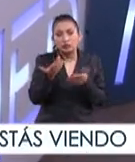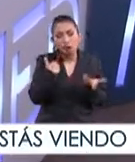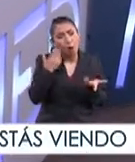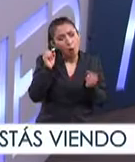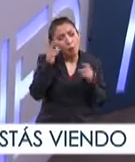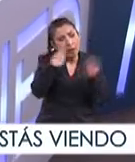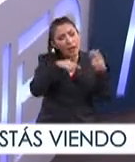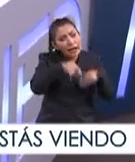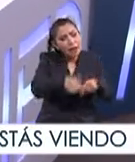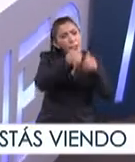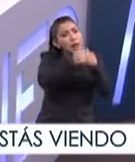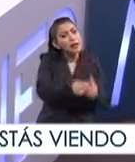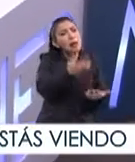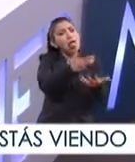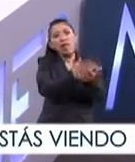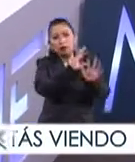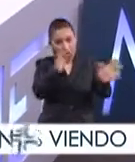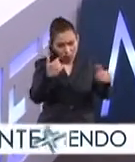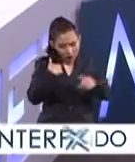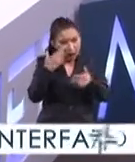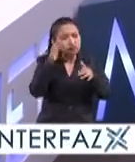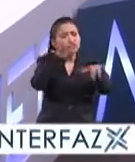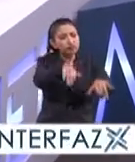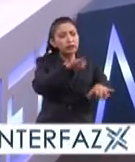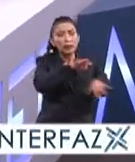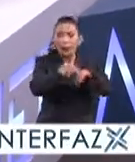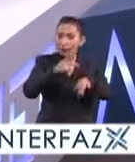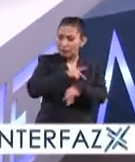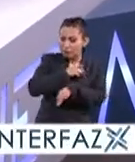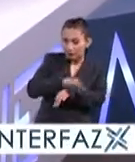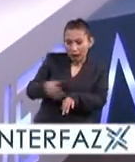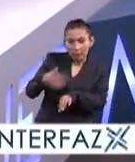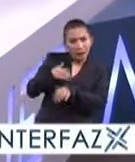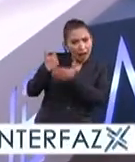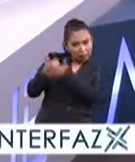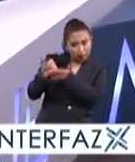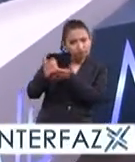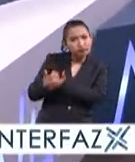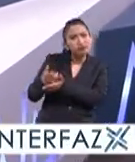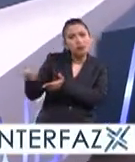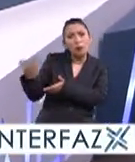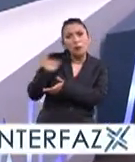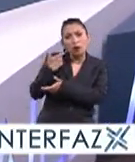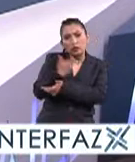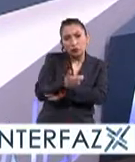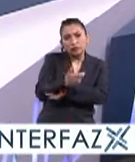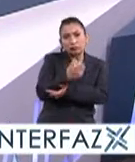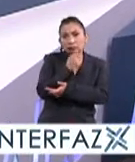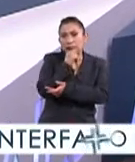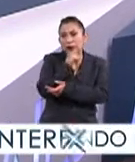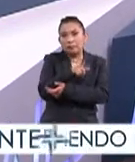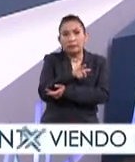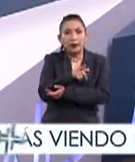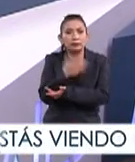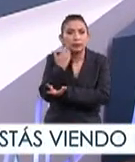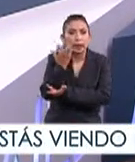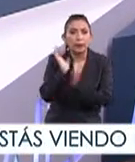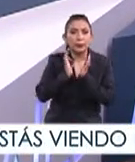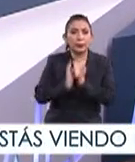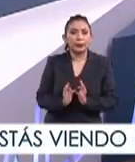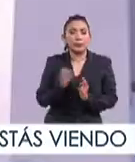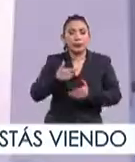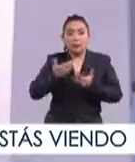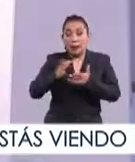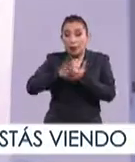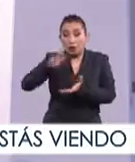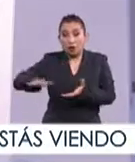útiles para la sociedad, para su familia, no solo por una situación económica, pero también de autoestima,